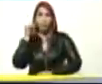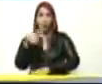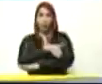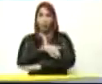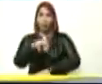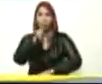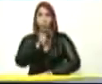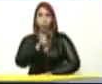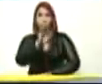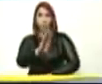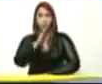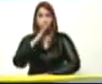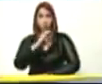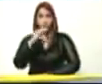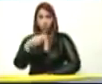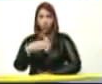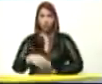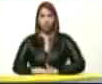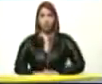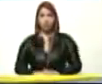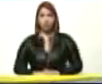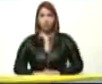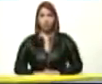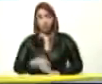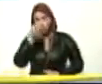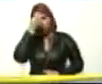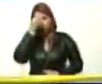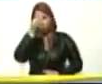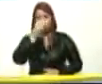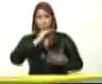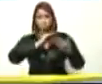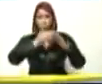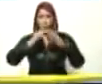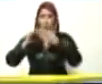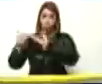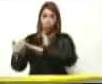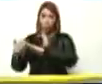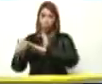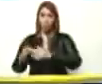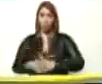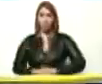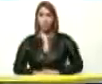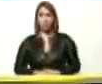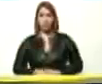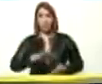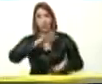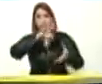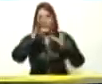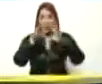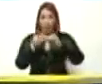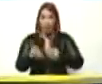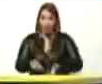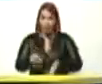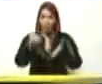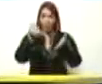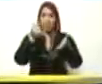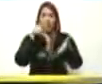VCH, de consejos comunales, de comunas, de los CLAP, allí,